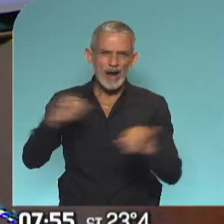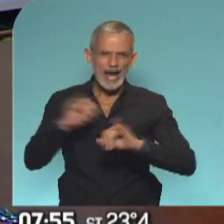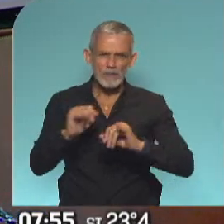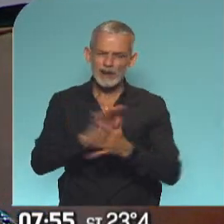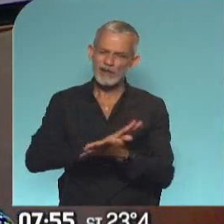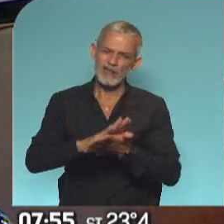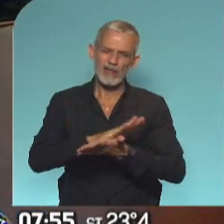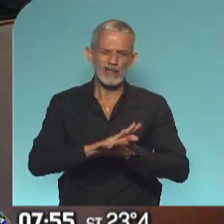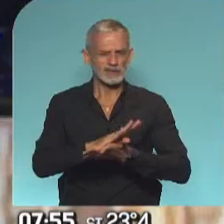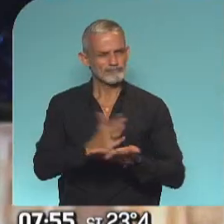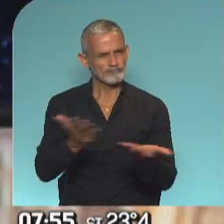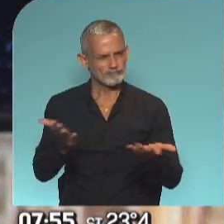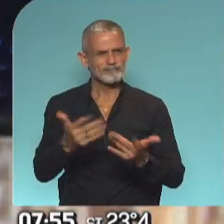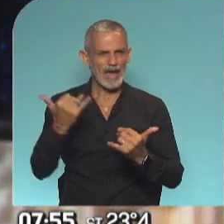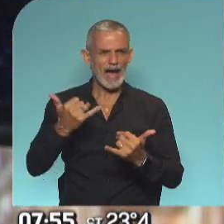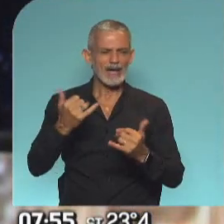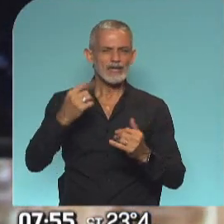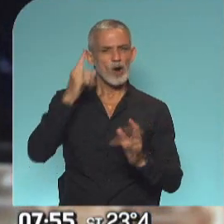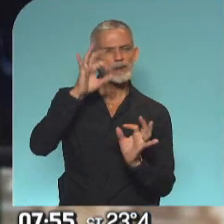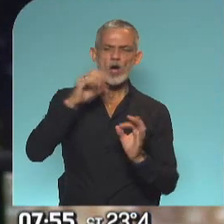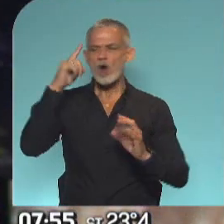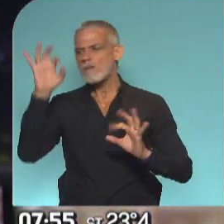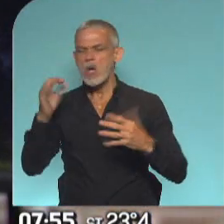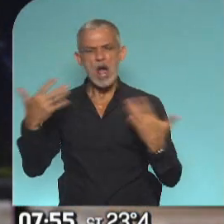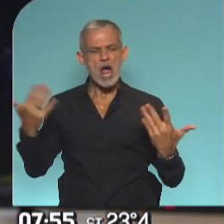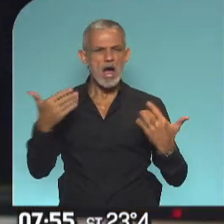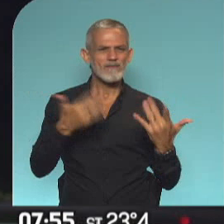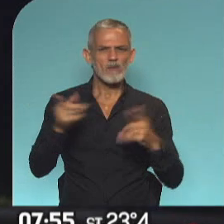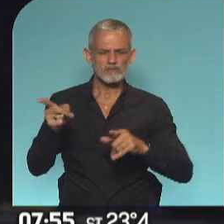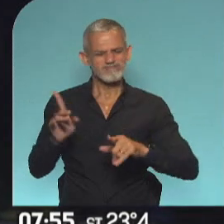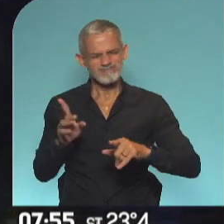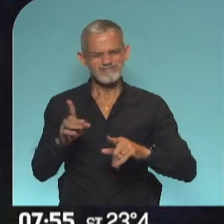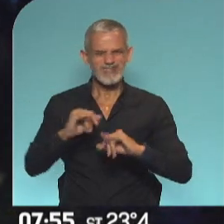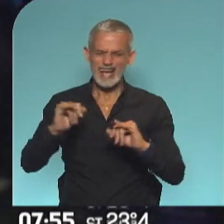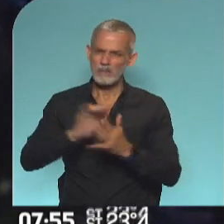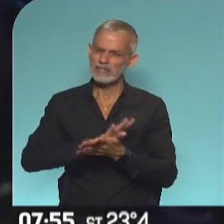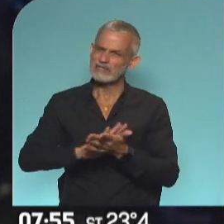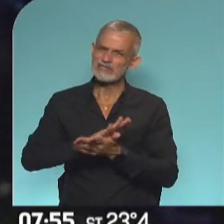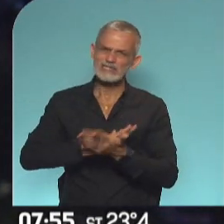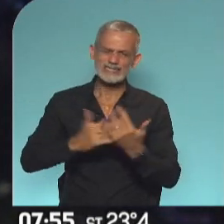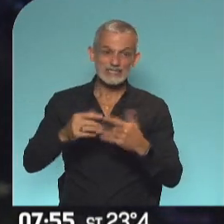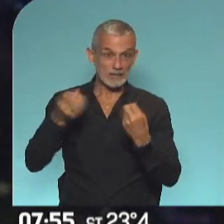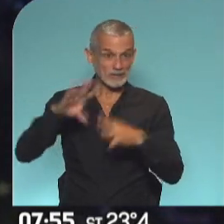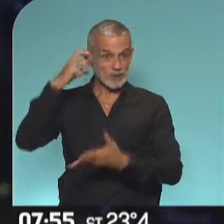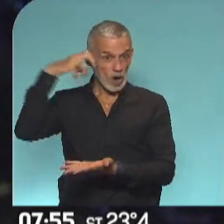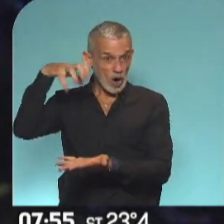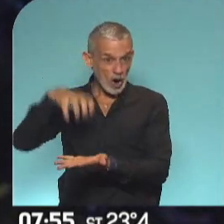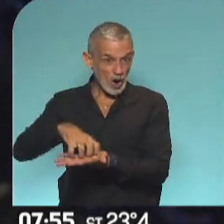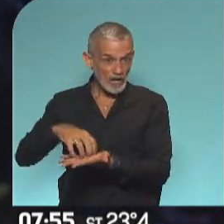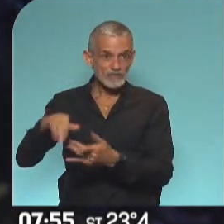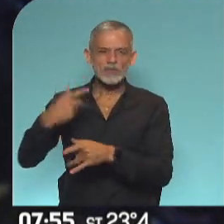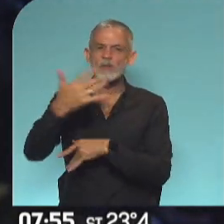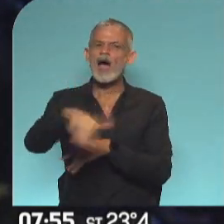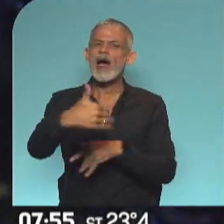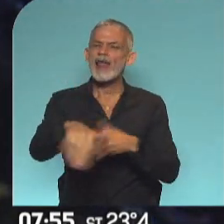sucia en A este ver. caso, ¿no? Solemos hablar de los distintos argumentos. En este caso vamos a hablar de una campaña sucia que empezó en el Congreso, pero que se trasladó a la calle.